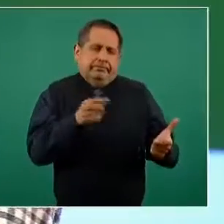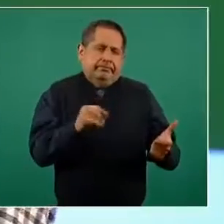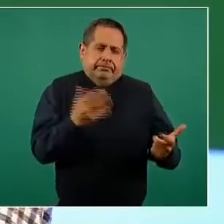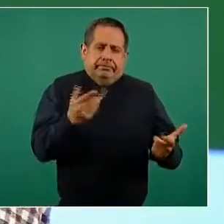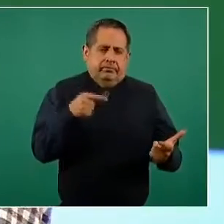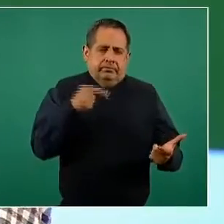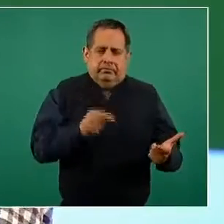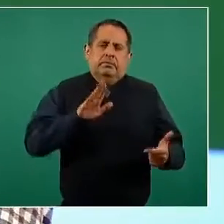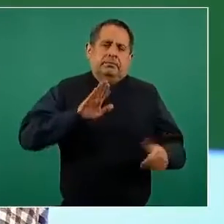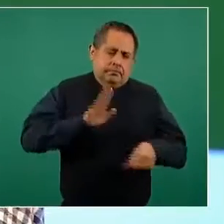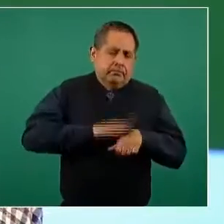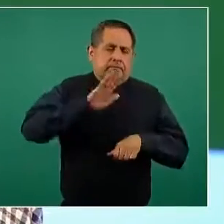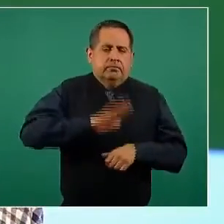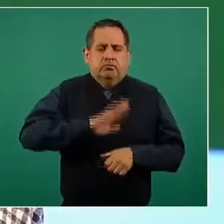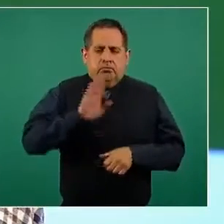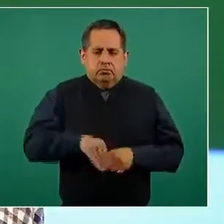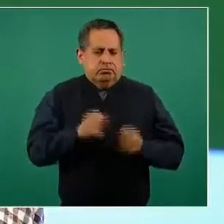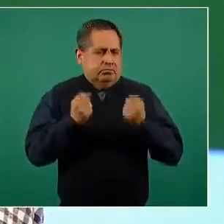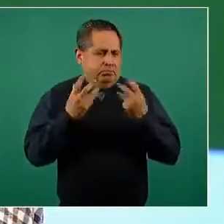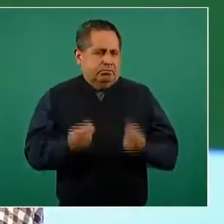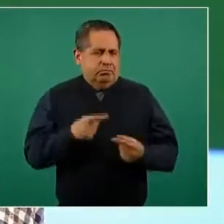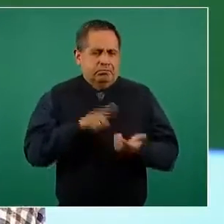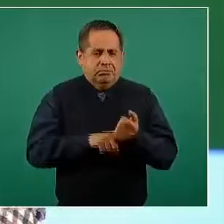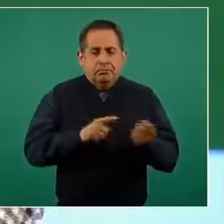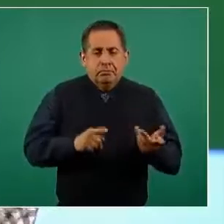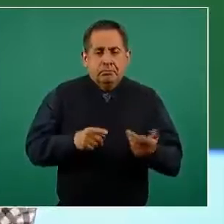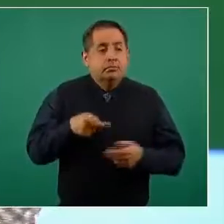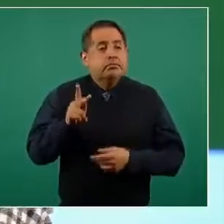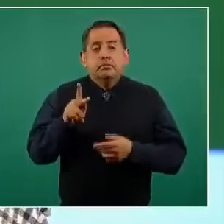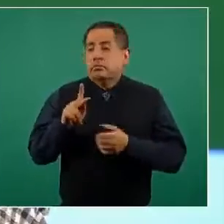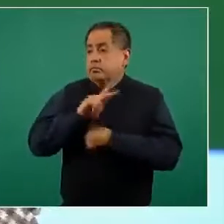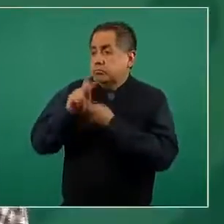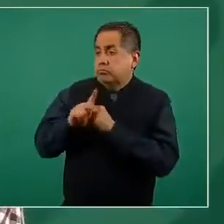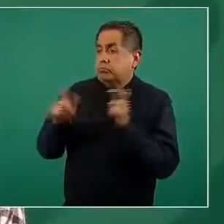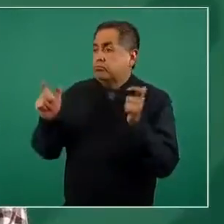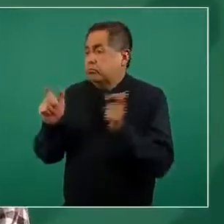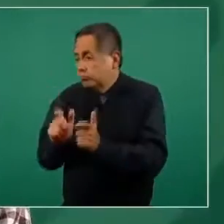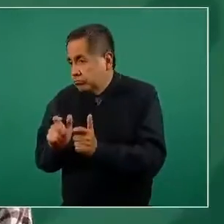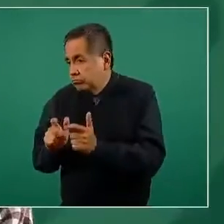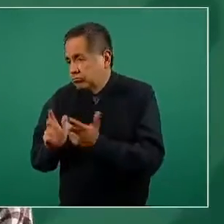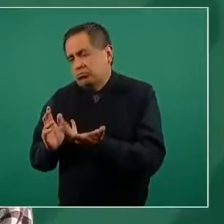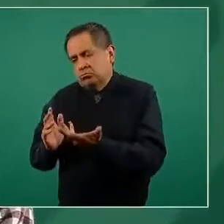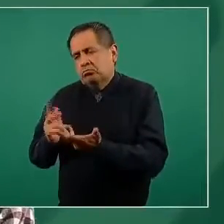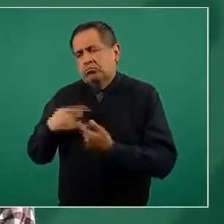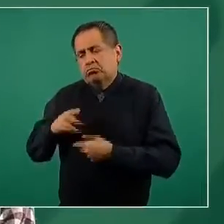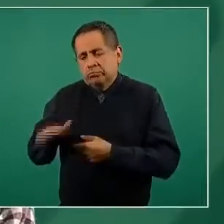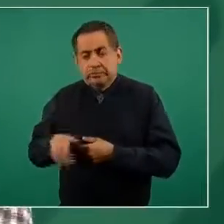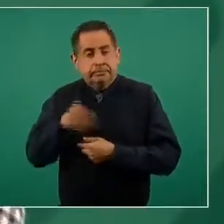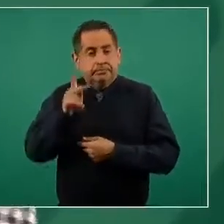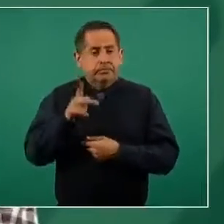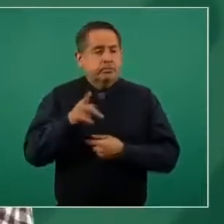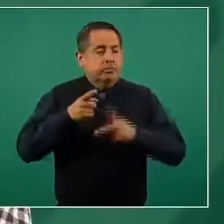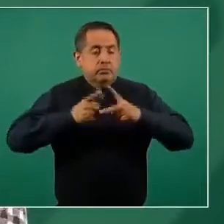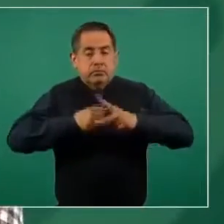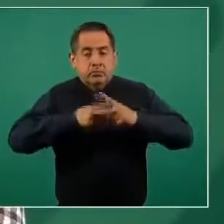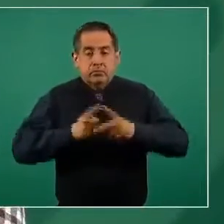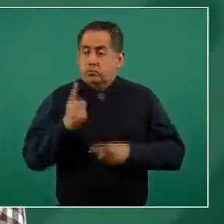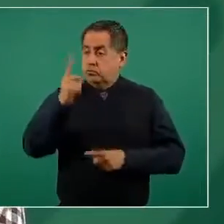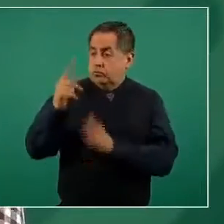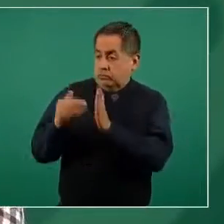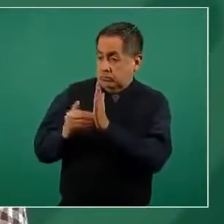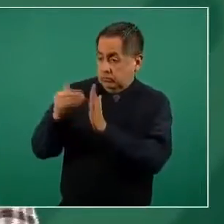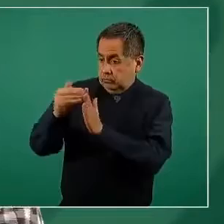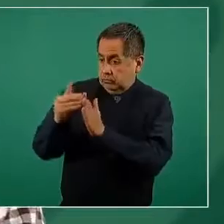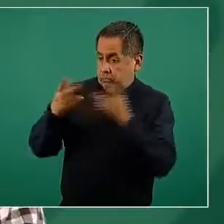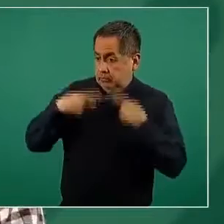será el número de eventos, pero cuando se considera por millón de habitantes, pues obviamente no